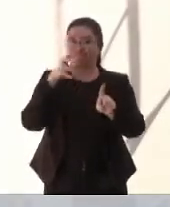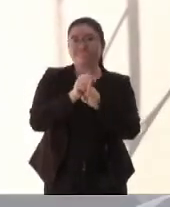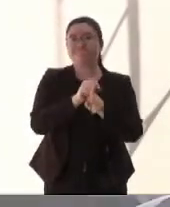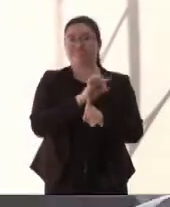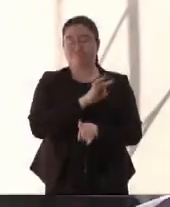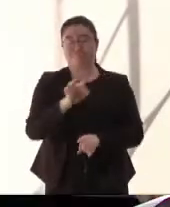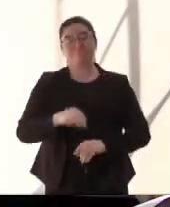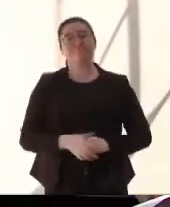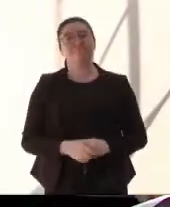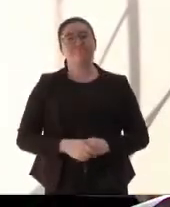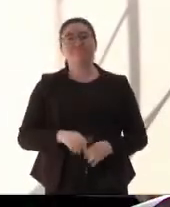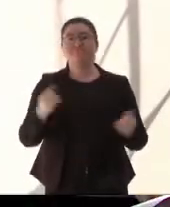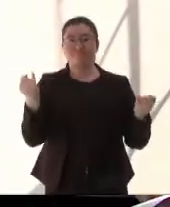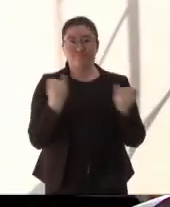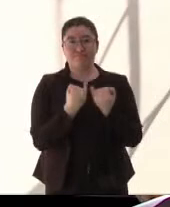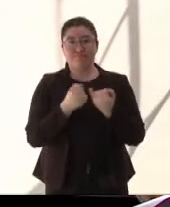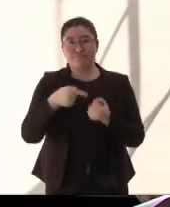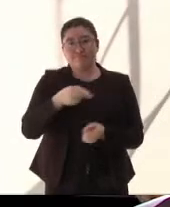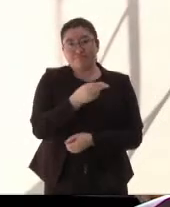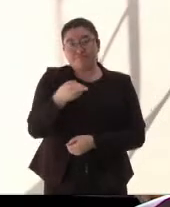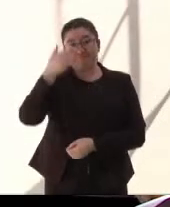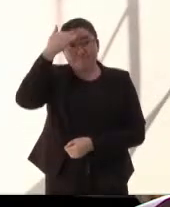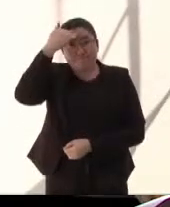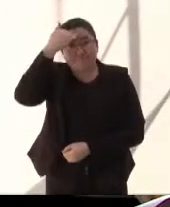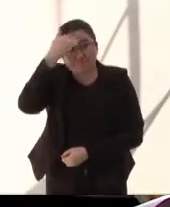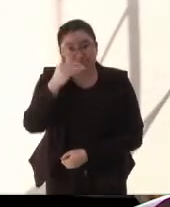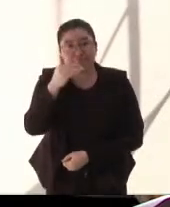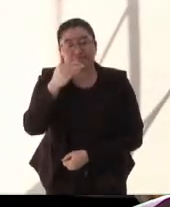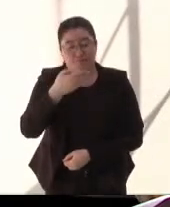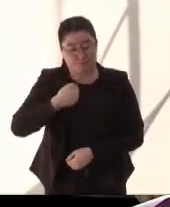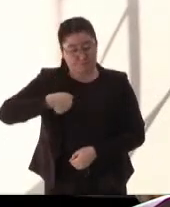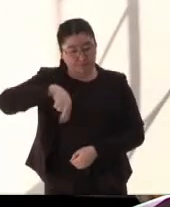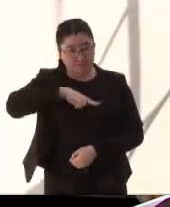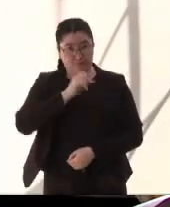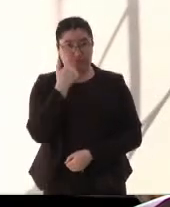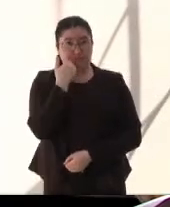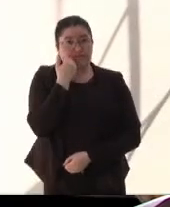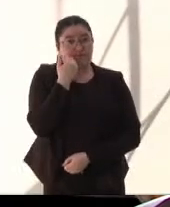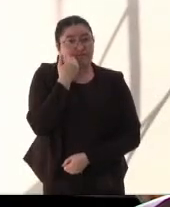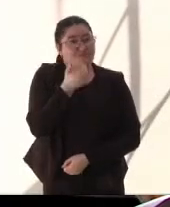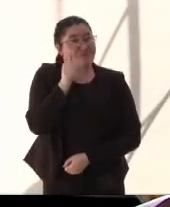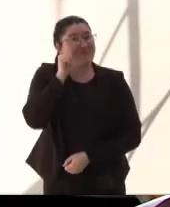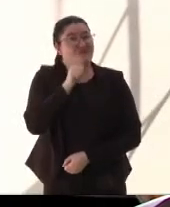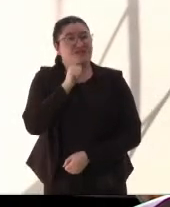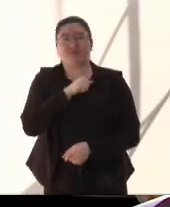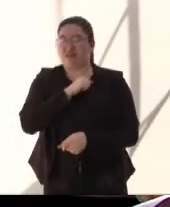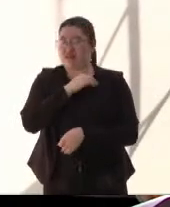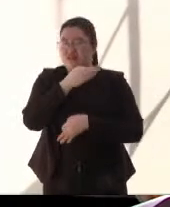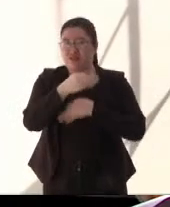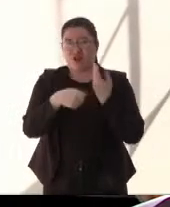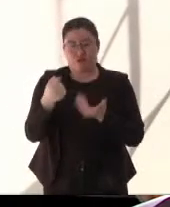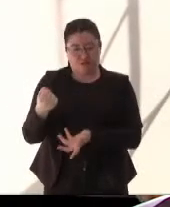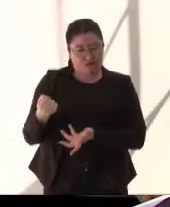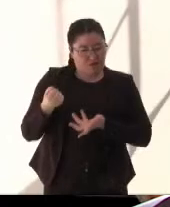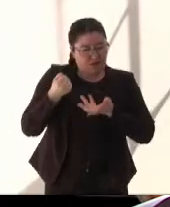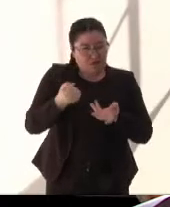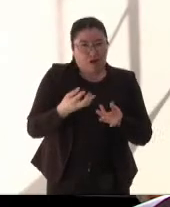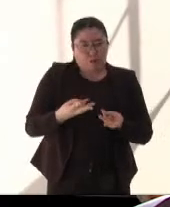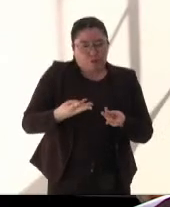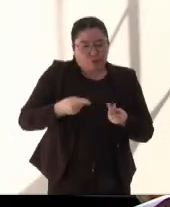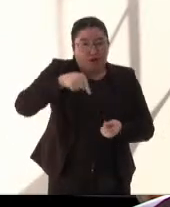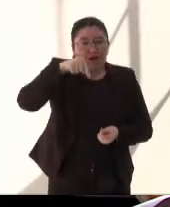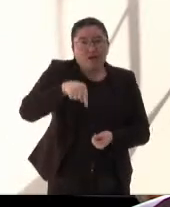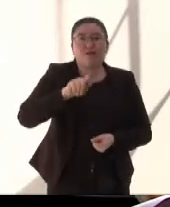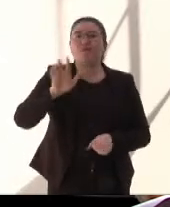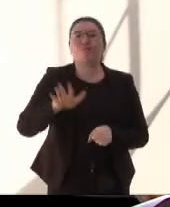Que sepan que buscamos siempre hasta el último centavo, que es recurso del pueblo, que